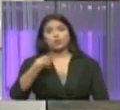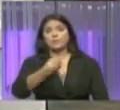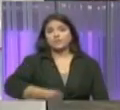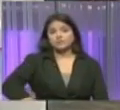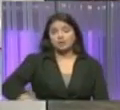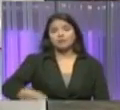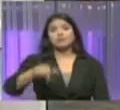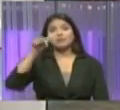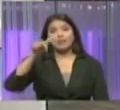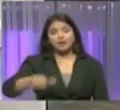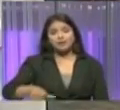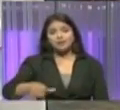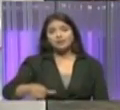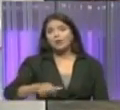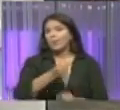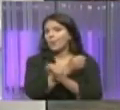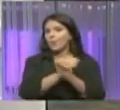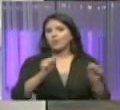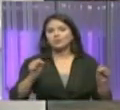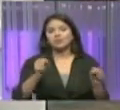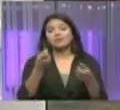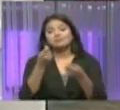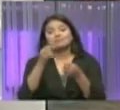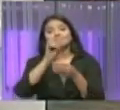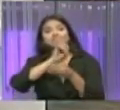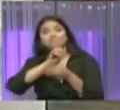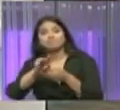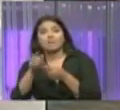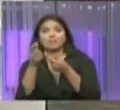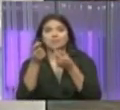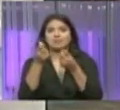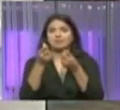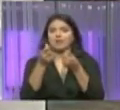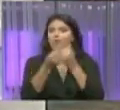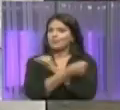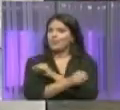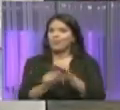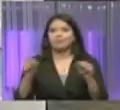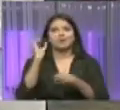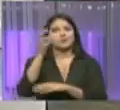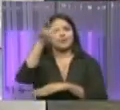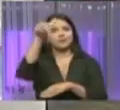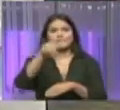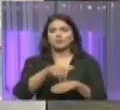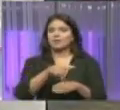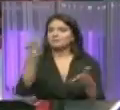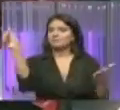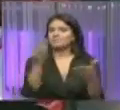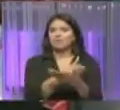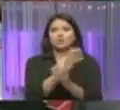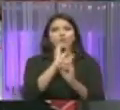Hacienda Pública Nacional no puedo depositar recursos en una Asamblea Nacional inexistente.